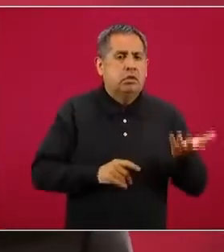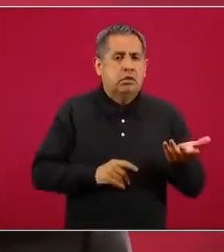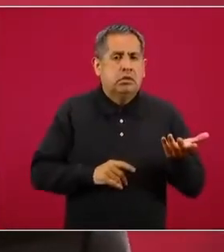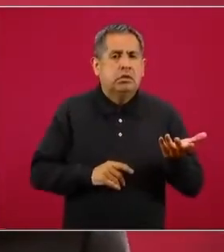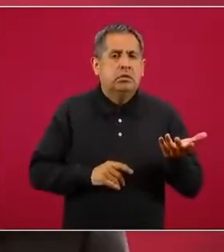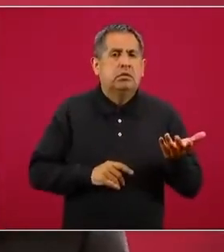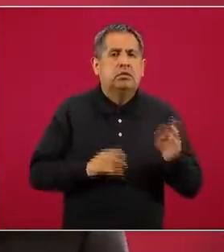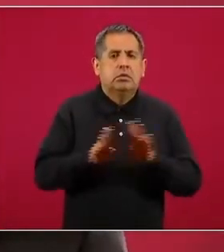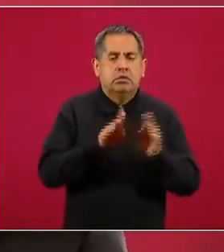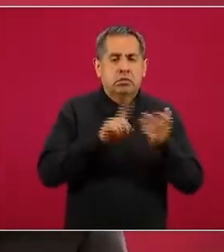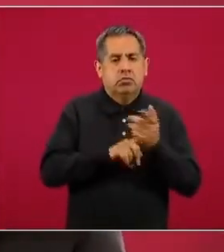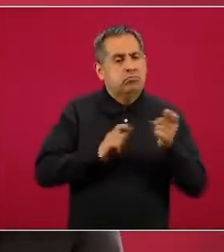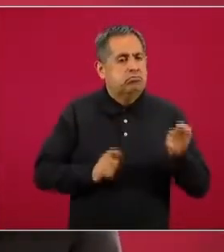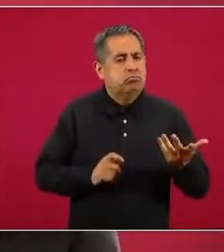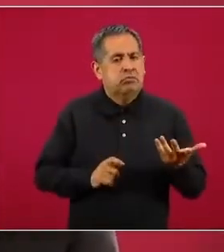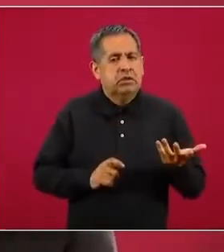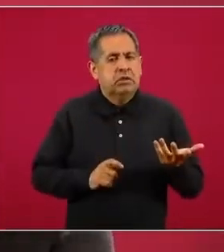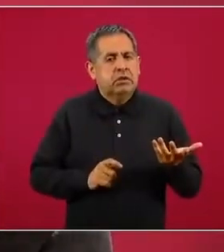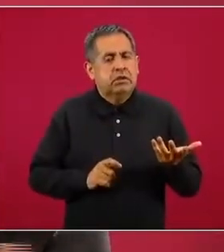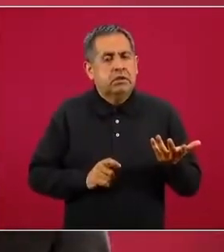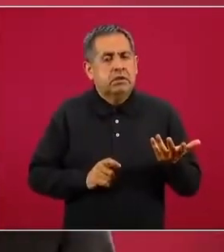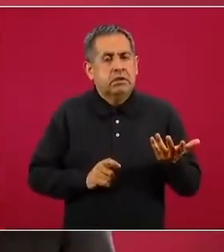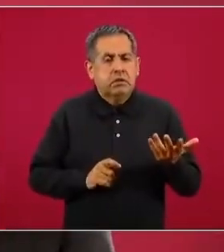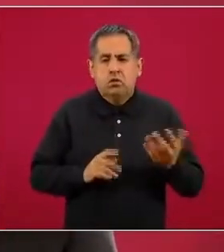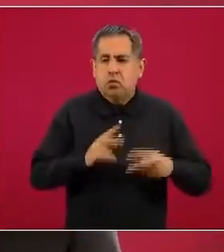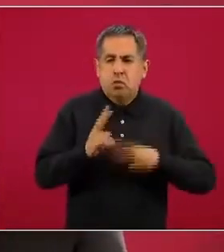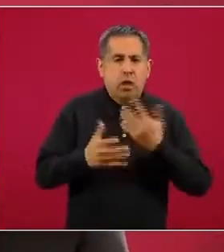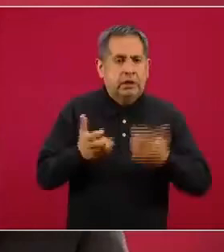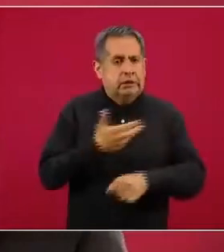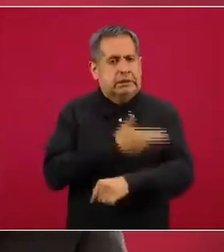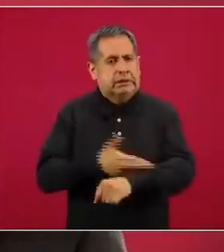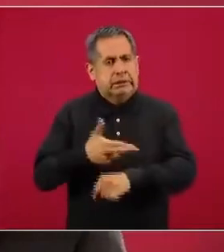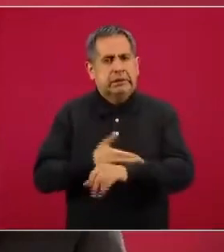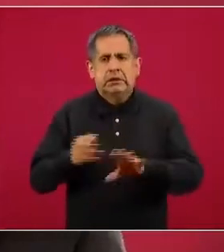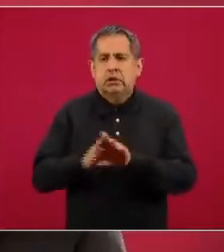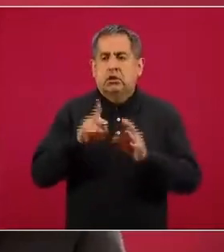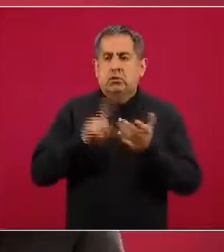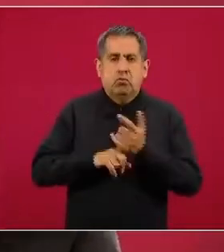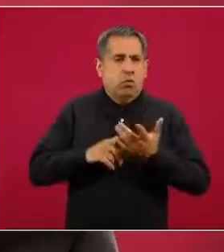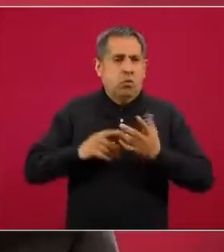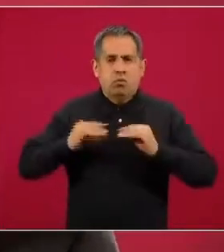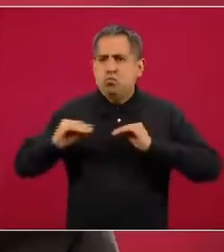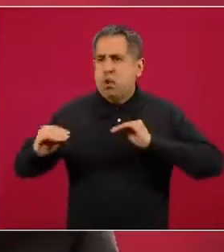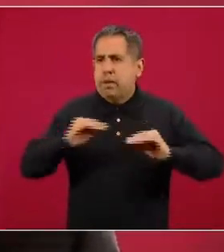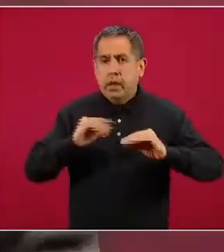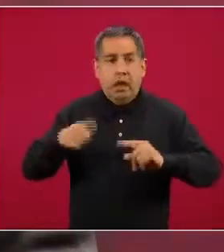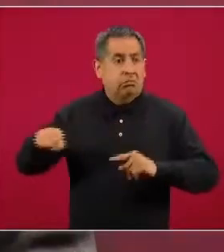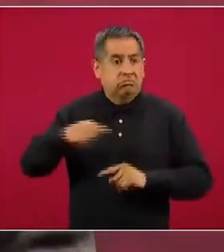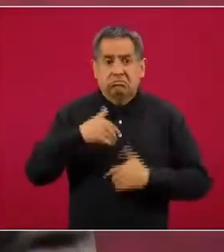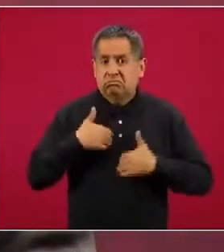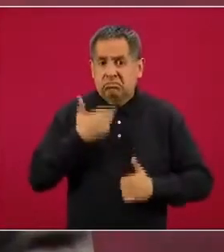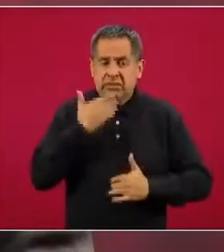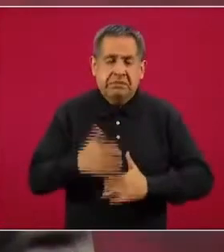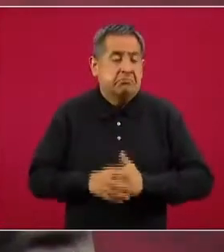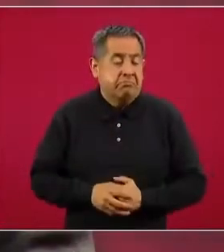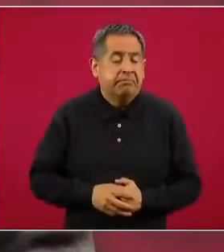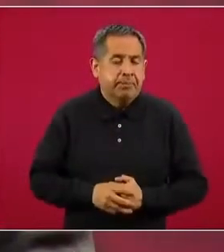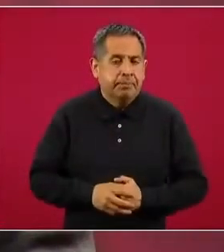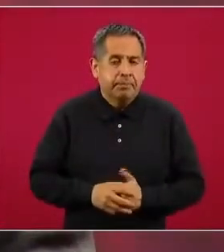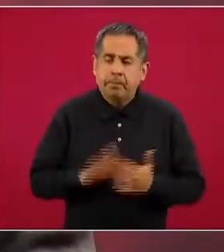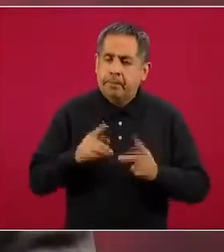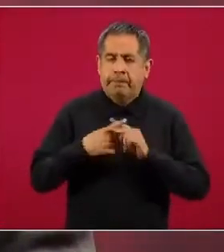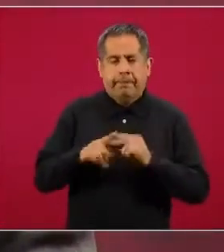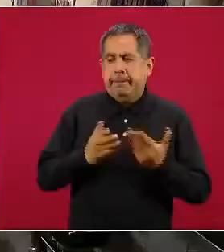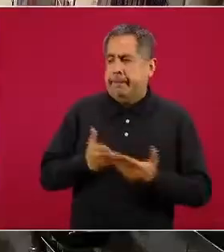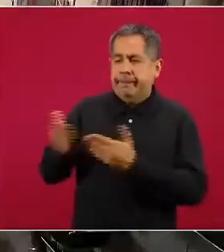actores sociales, en lograr esta regulación de la movilidad. Bueno, vamos a empezar. Le pedimos al